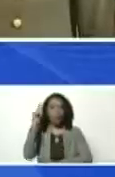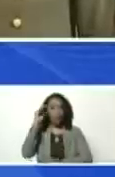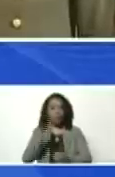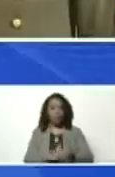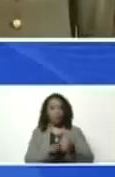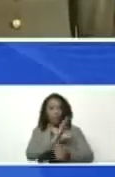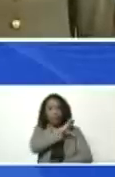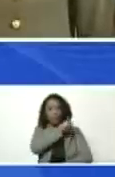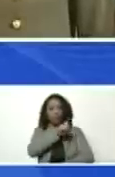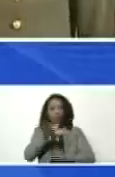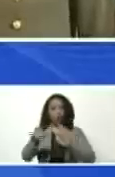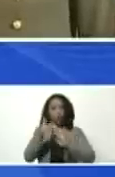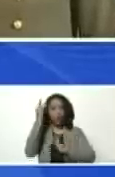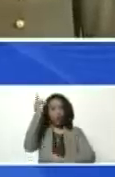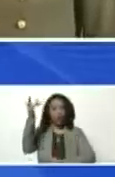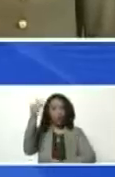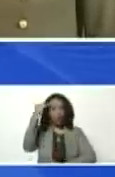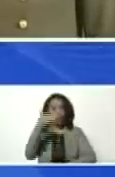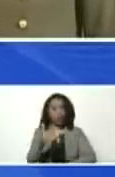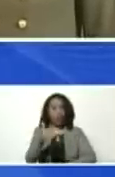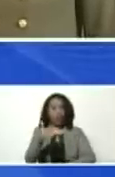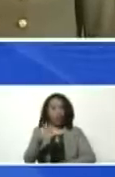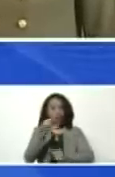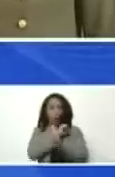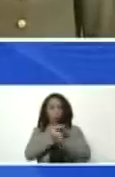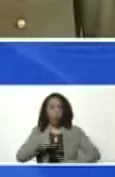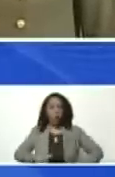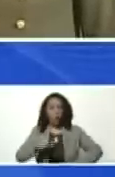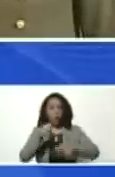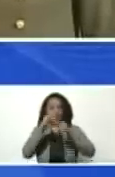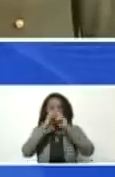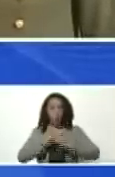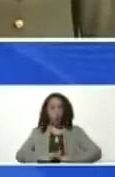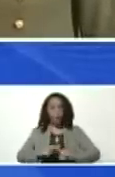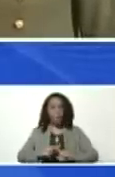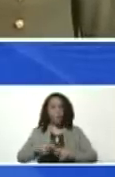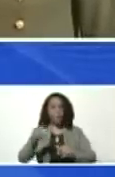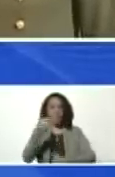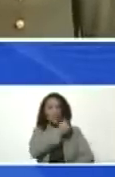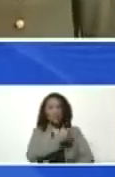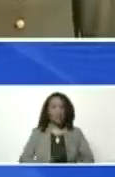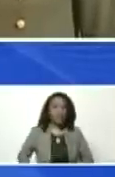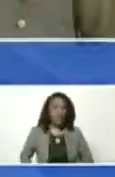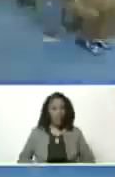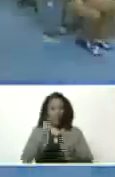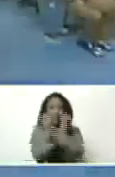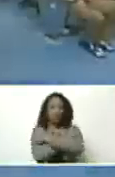de Contrainteligencia Militar en la Guardia de Honor Presidencial. ¡Felicidades!